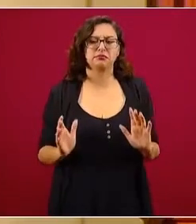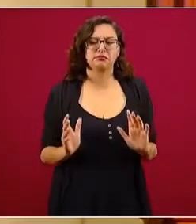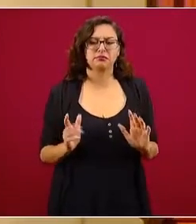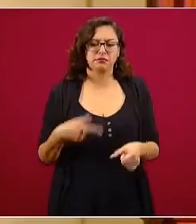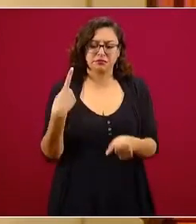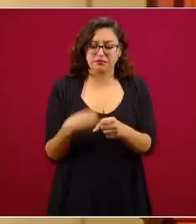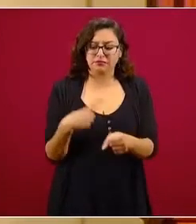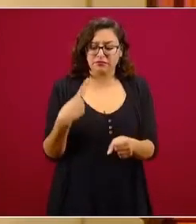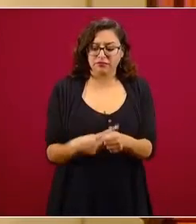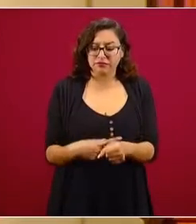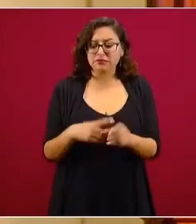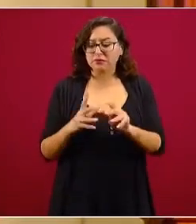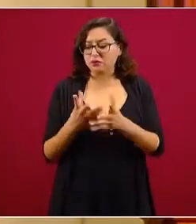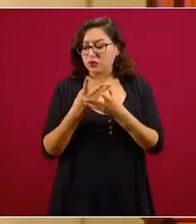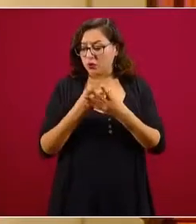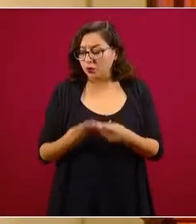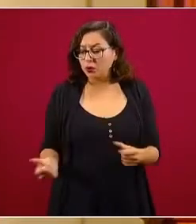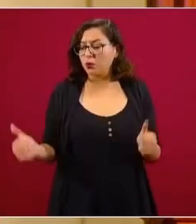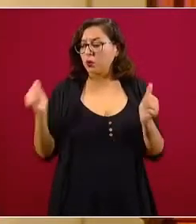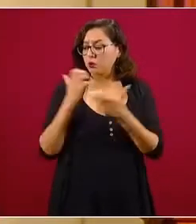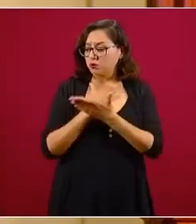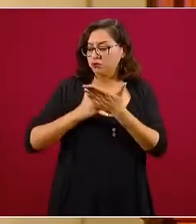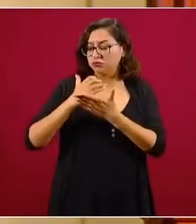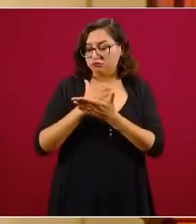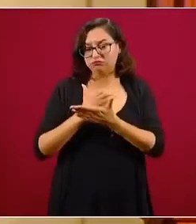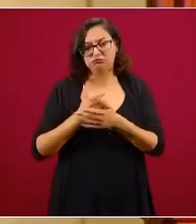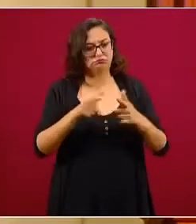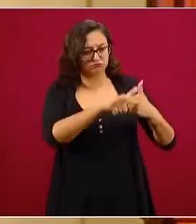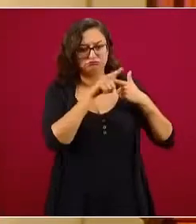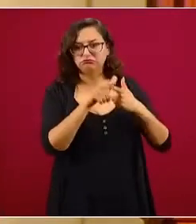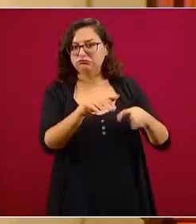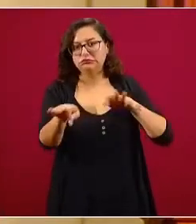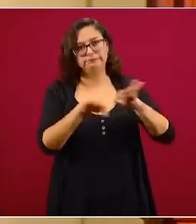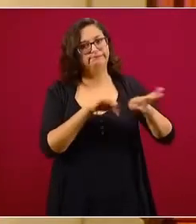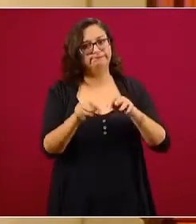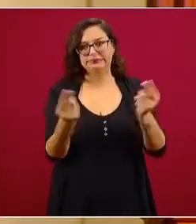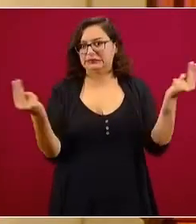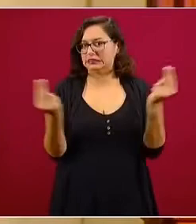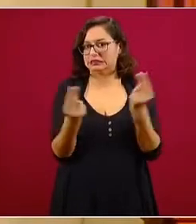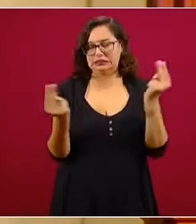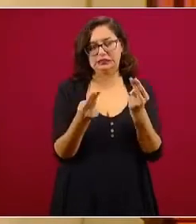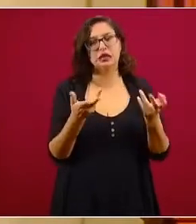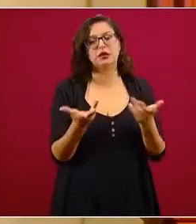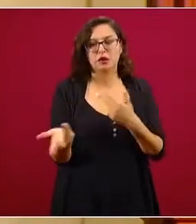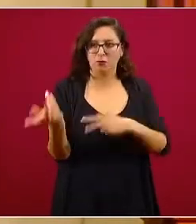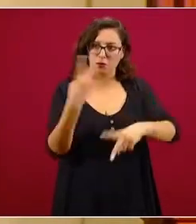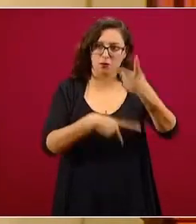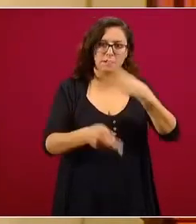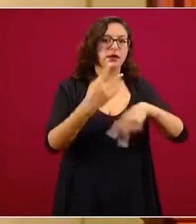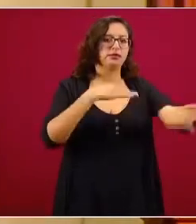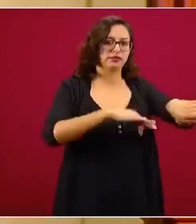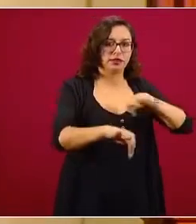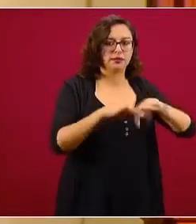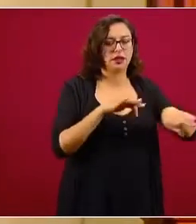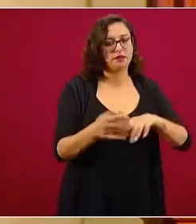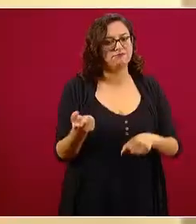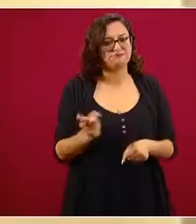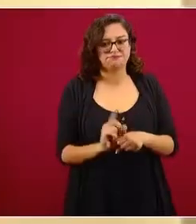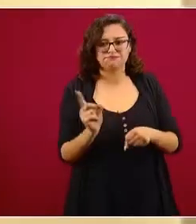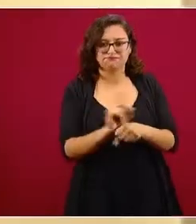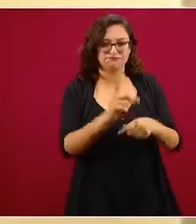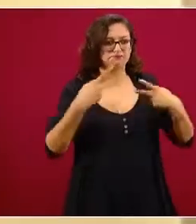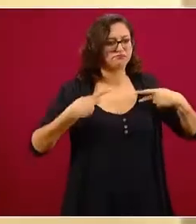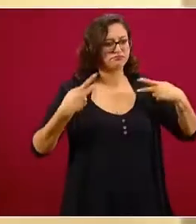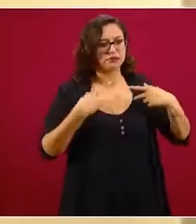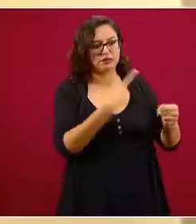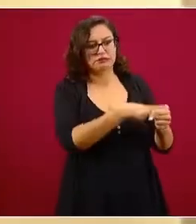aportación profesional al la epidemia de COVID, pues es una de las más relevantes porque son precisamente los que están en el día a día